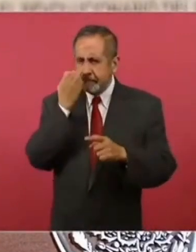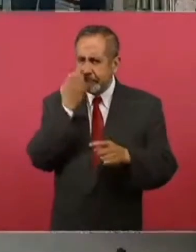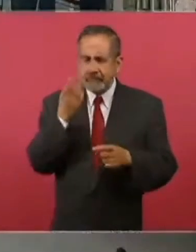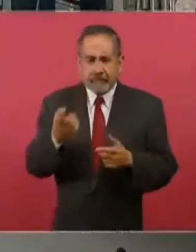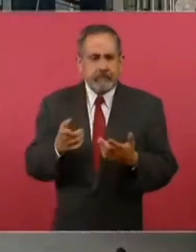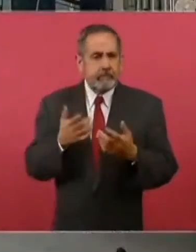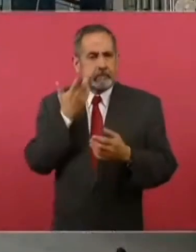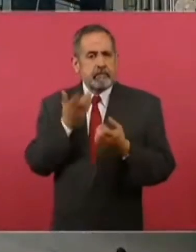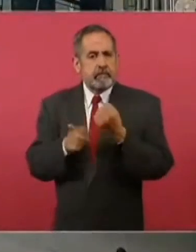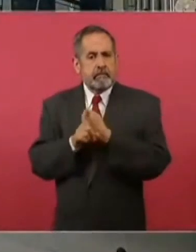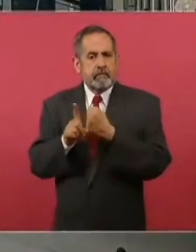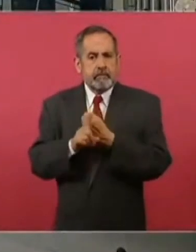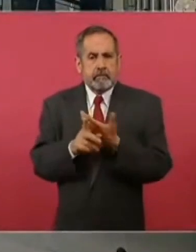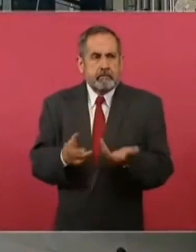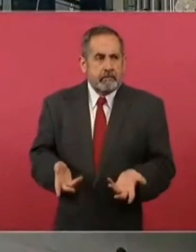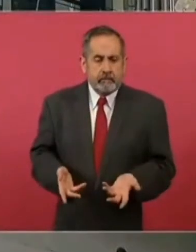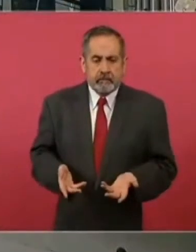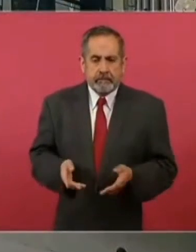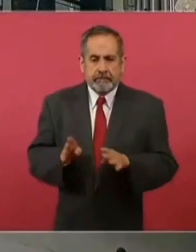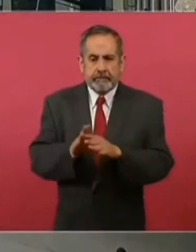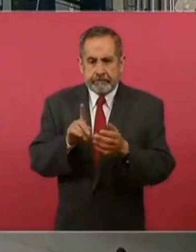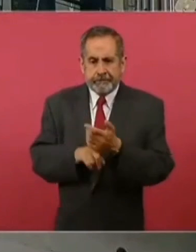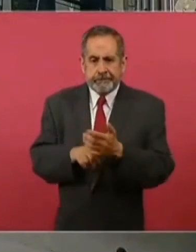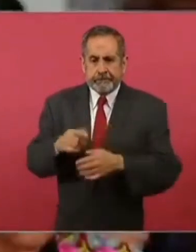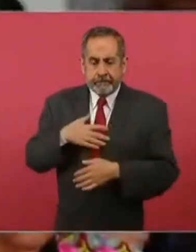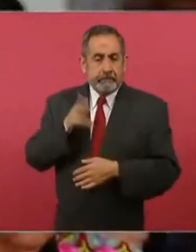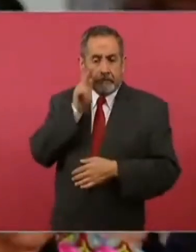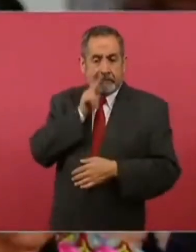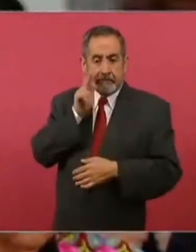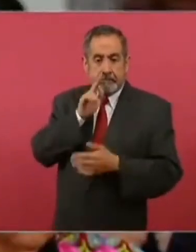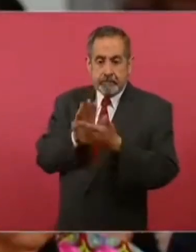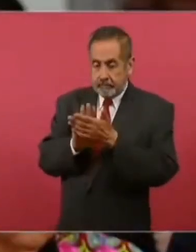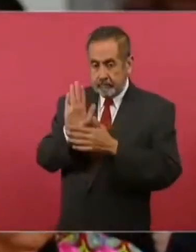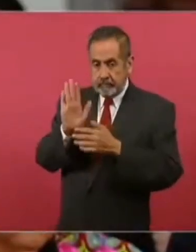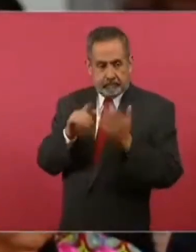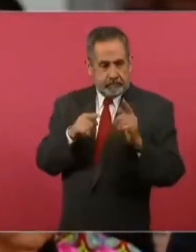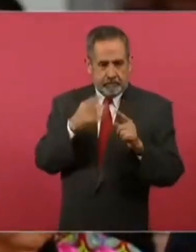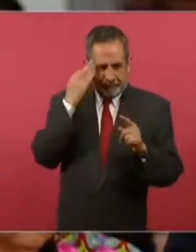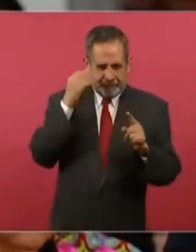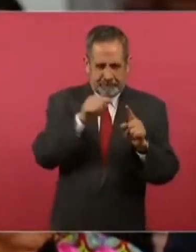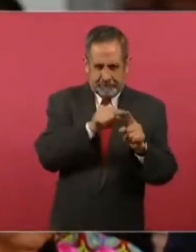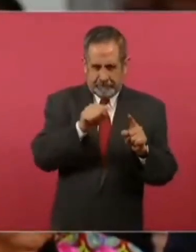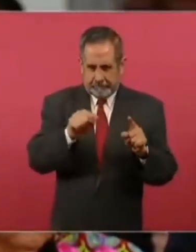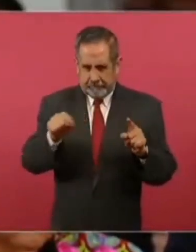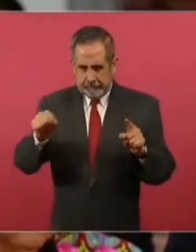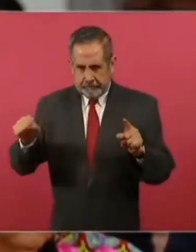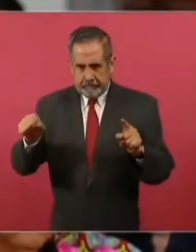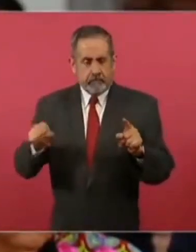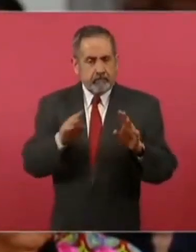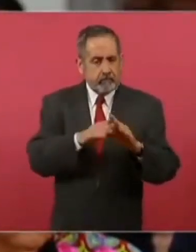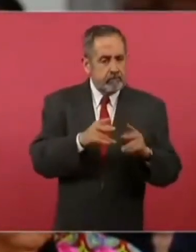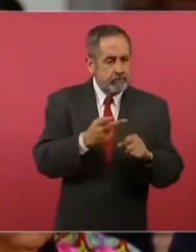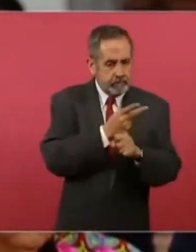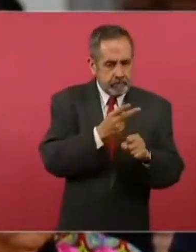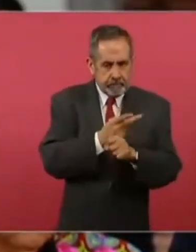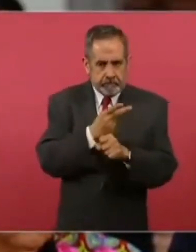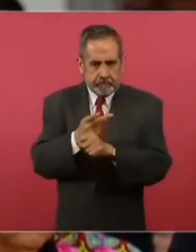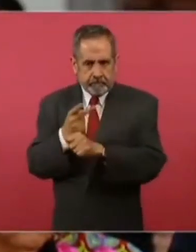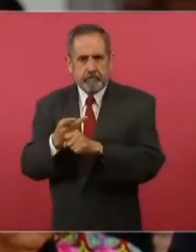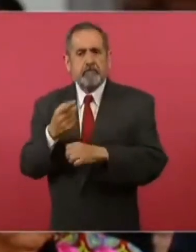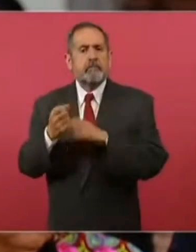Entonces es un problema que ojalá se pudiera resolver, porque sí, yo traigo evidencia, incluso aquí hice una línea de tiempo de cómo se fueron dando las cosas